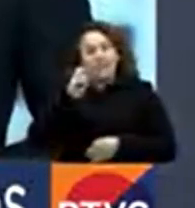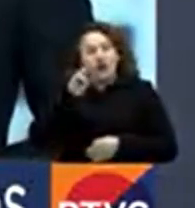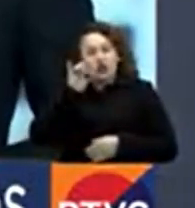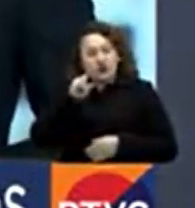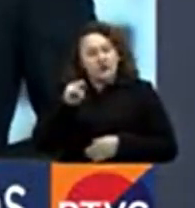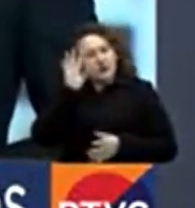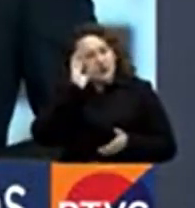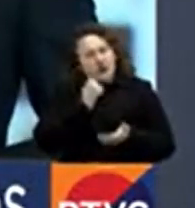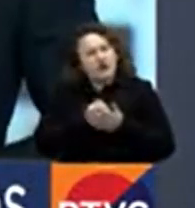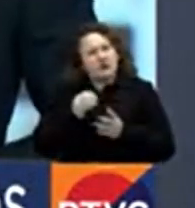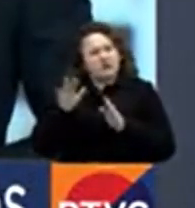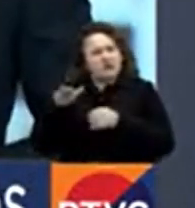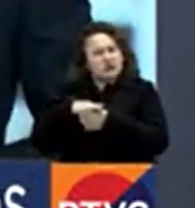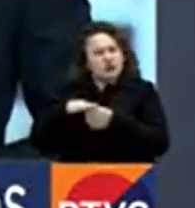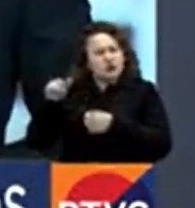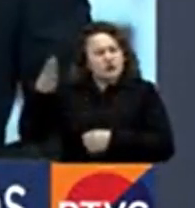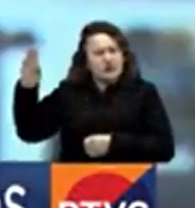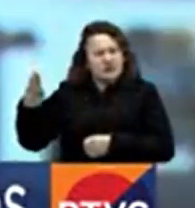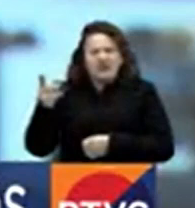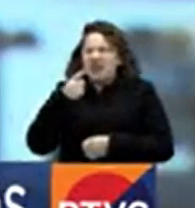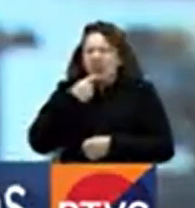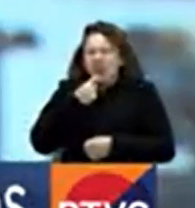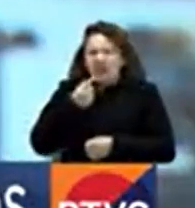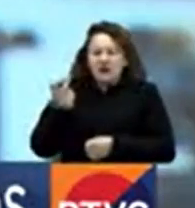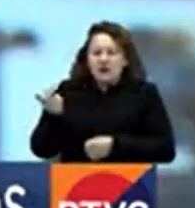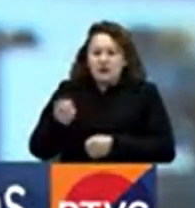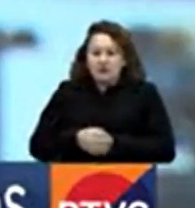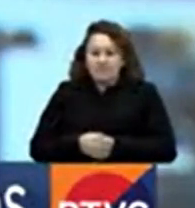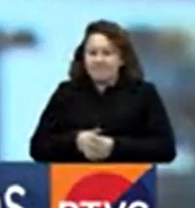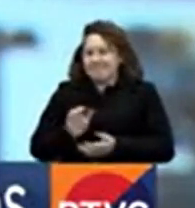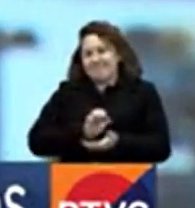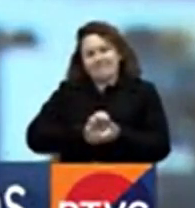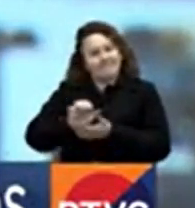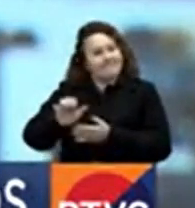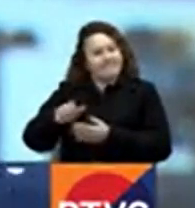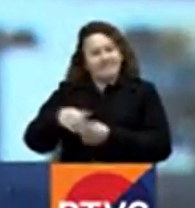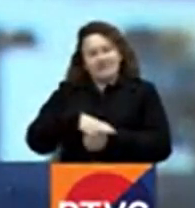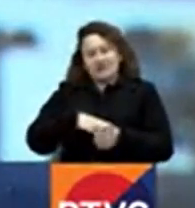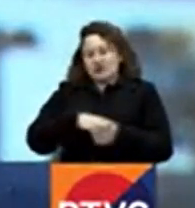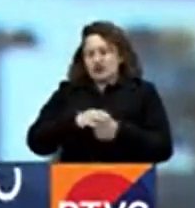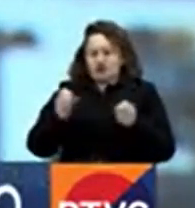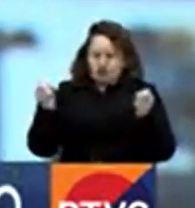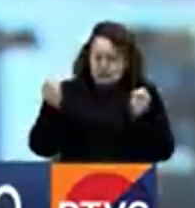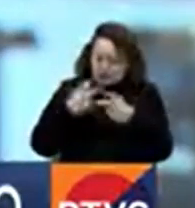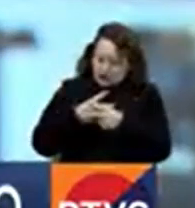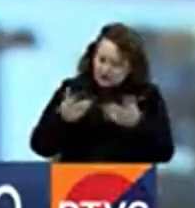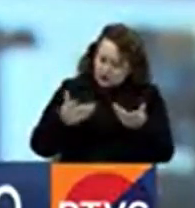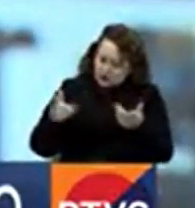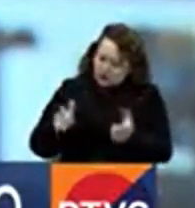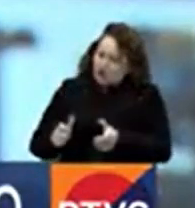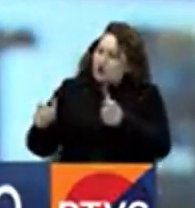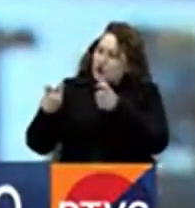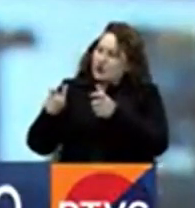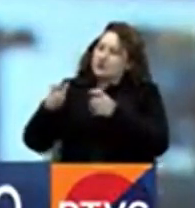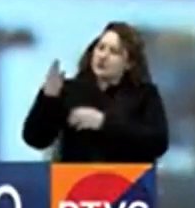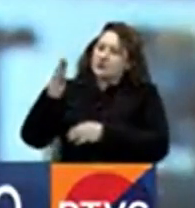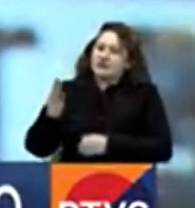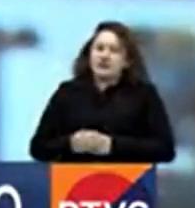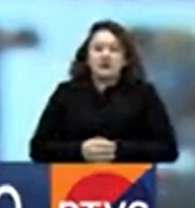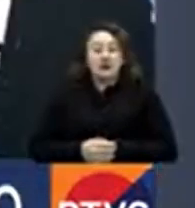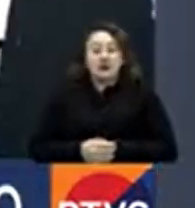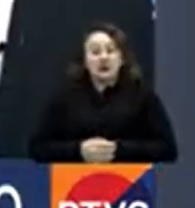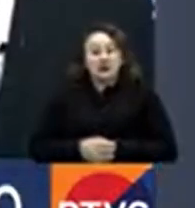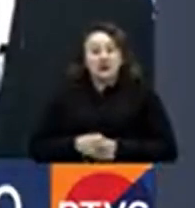¿Qué dijeron? Sí, Carlos, mire, los mandatarios rechazaron los hechos de violencia en el Congreso de Brasil. Aseguraron que es un atentado a